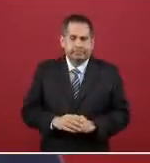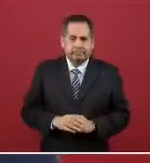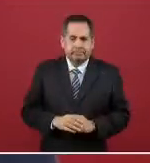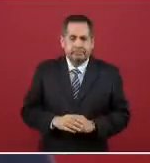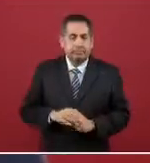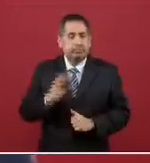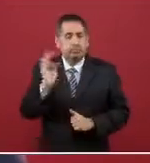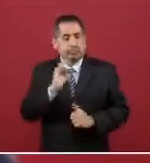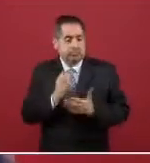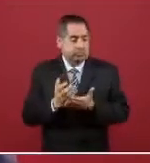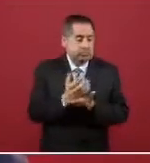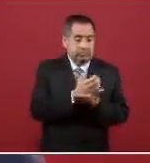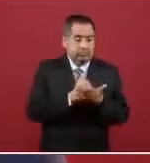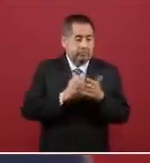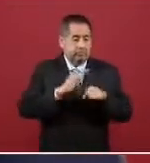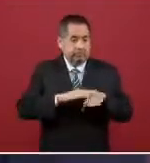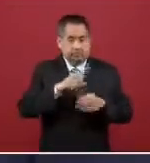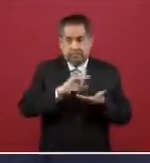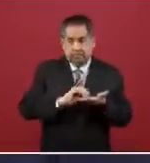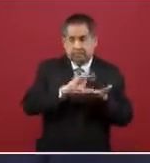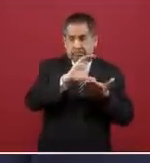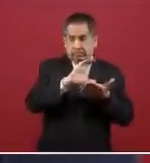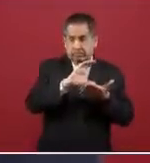Que si ganaban más,